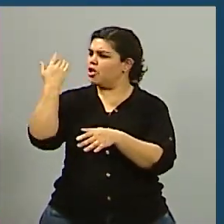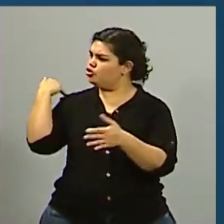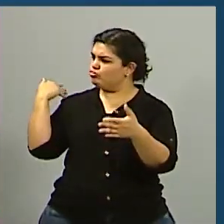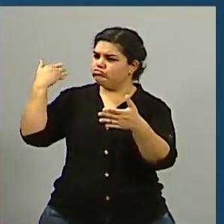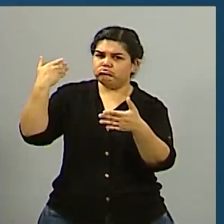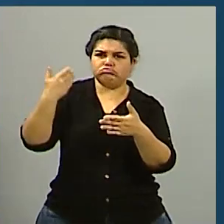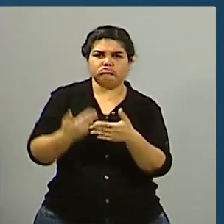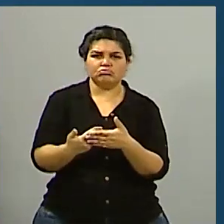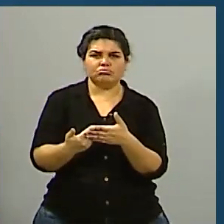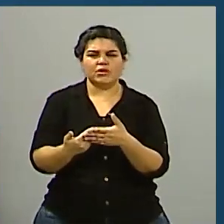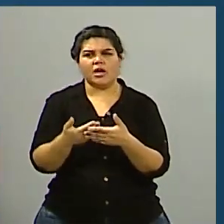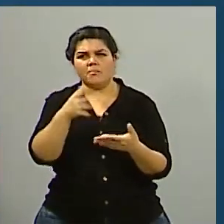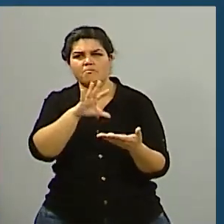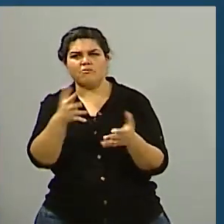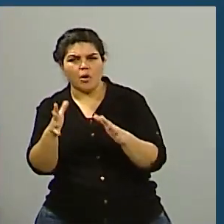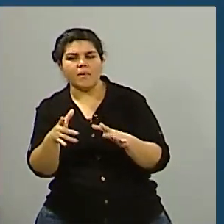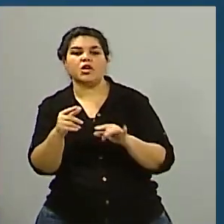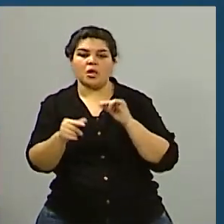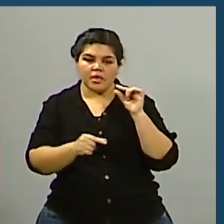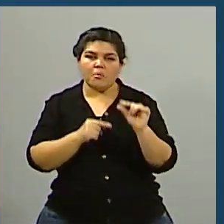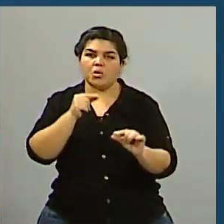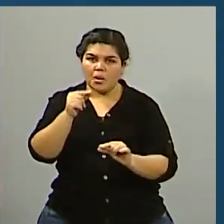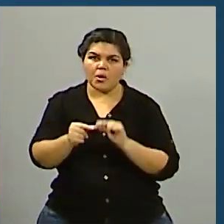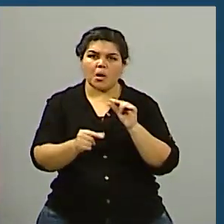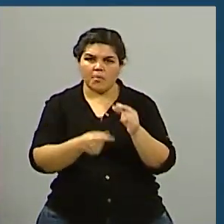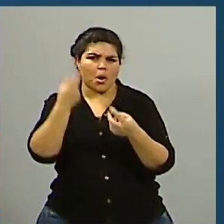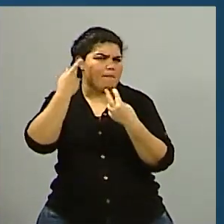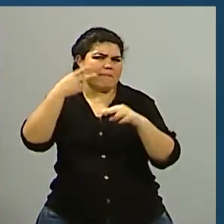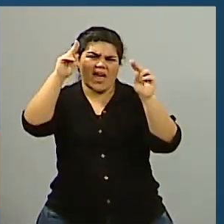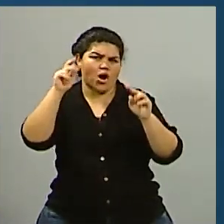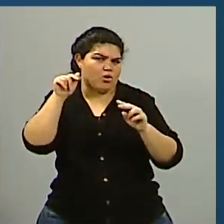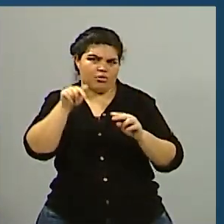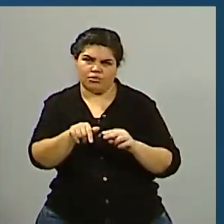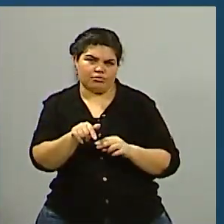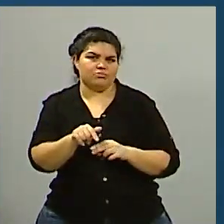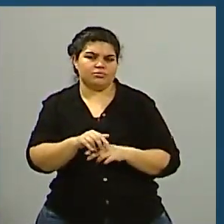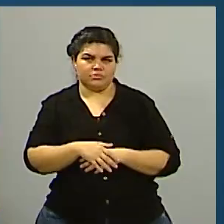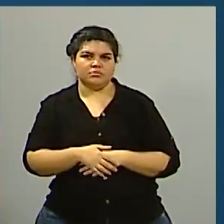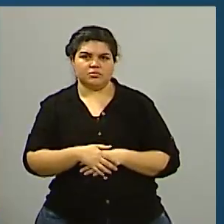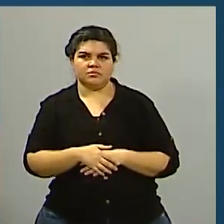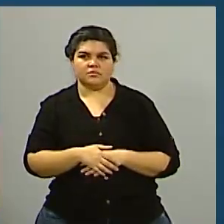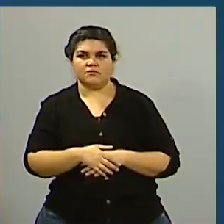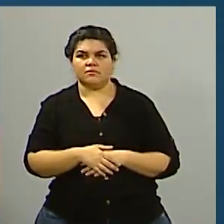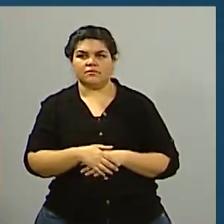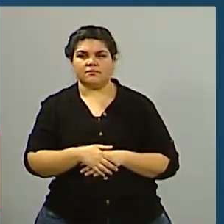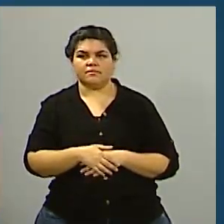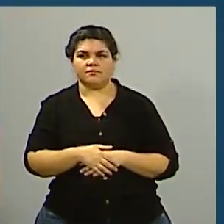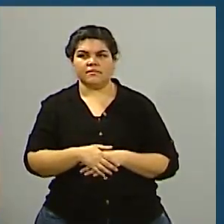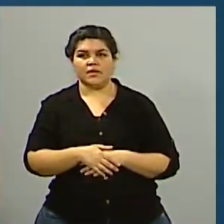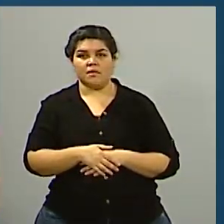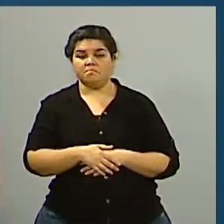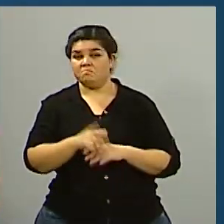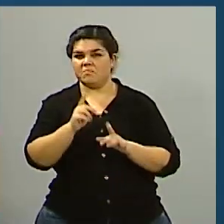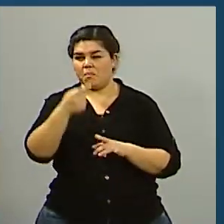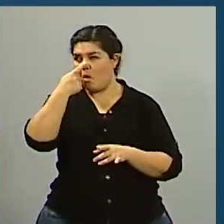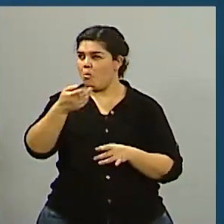fueron revelando y que fueron quizás consolidando después algunas motivaciones más claras, más evidentes. En los últimos